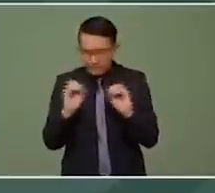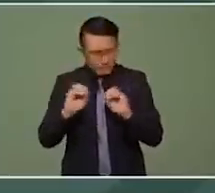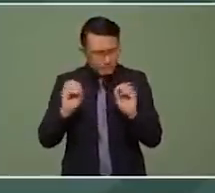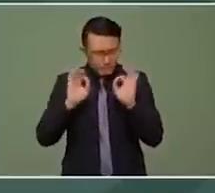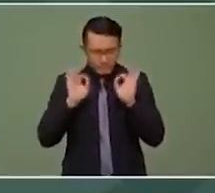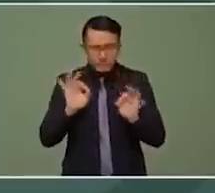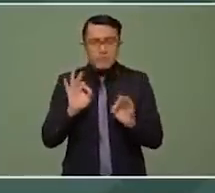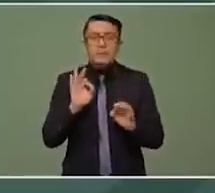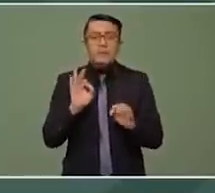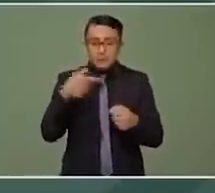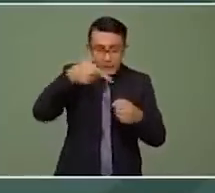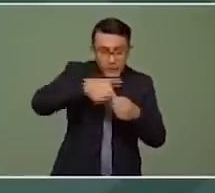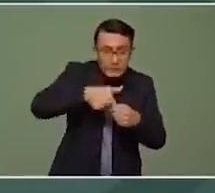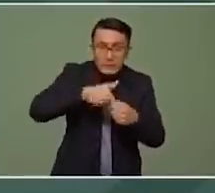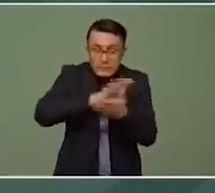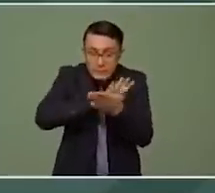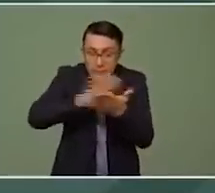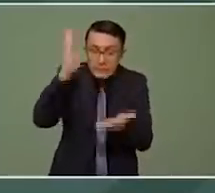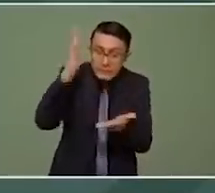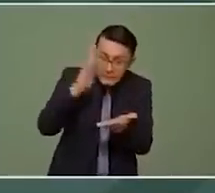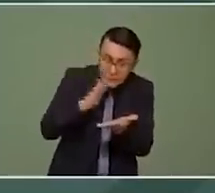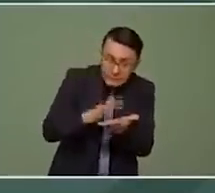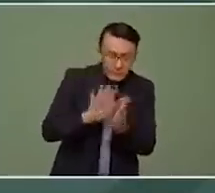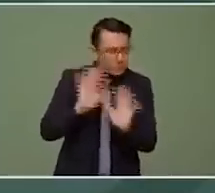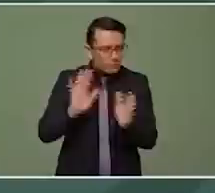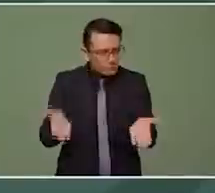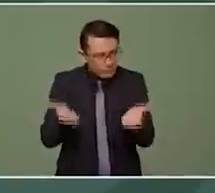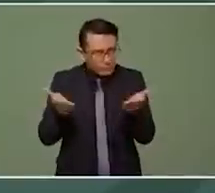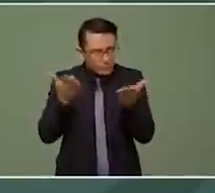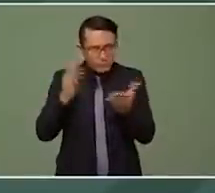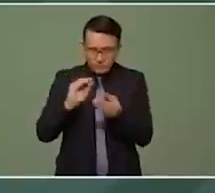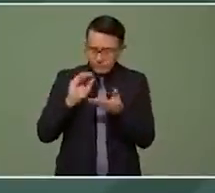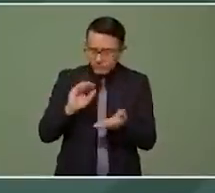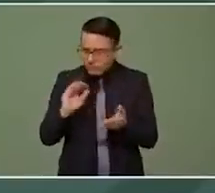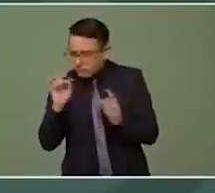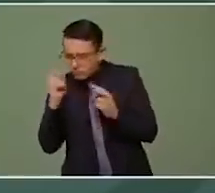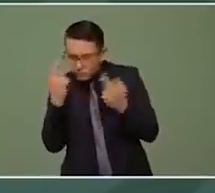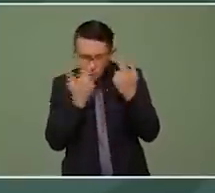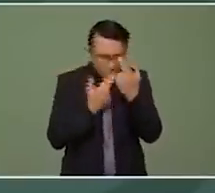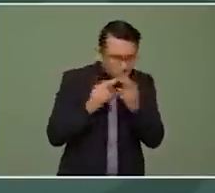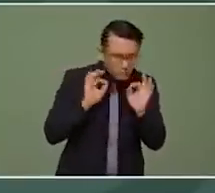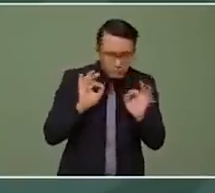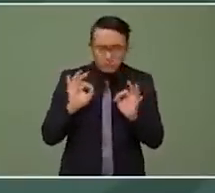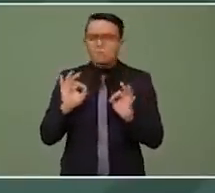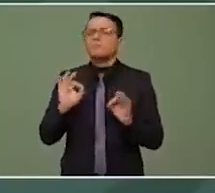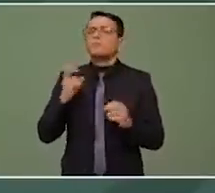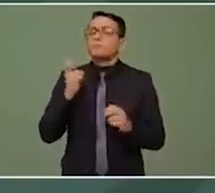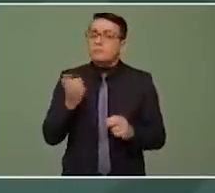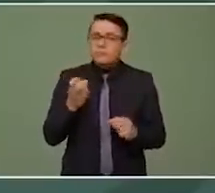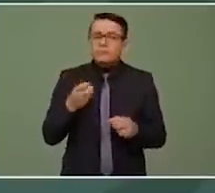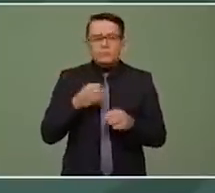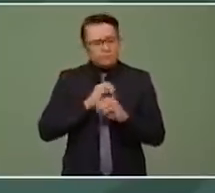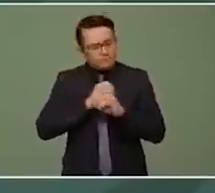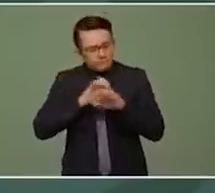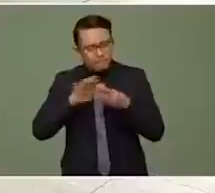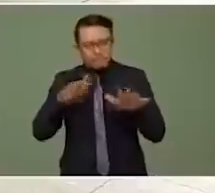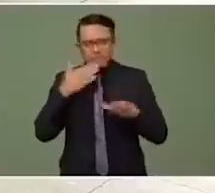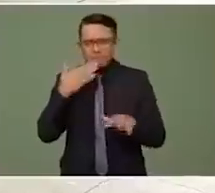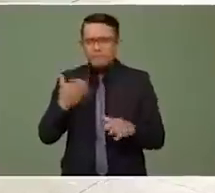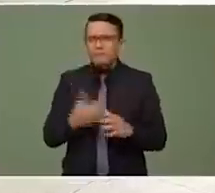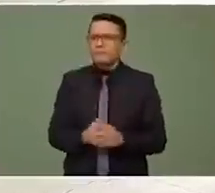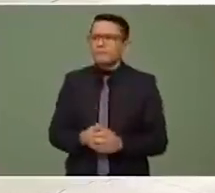gasolina que nos falte el diesel que nos falten los combustibles pero eso es para mañana